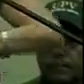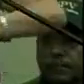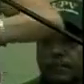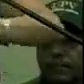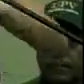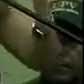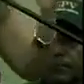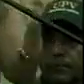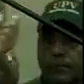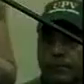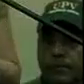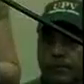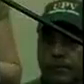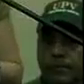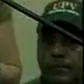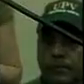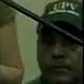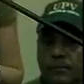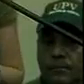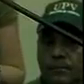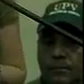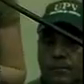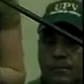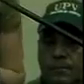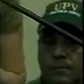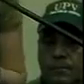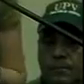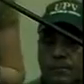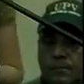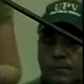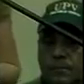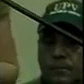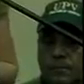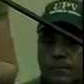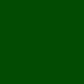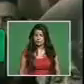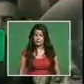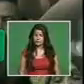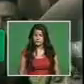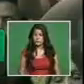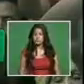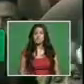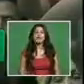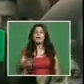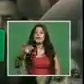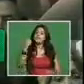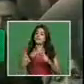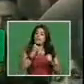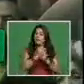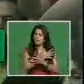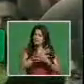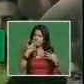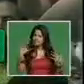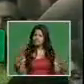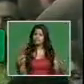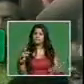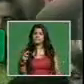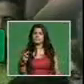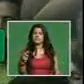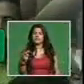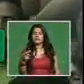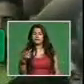que en medio de esa tarea tuvimos gigantesca que